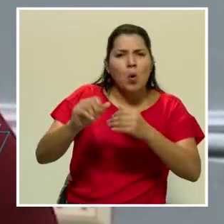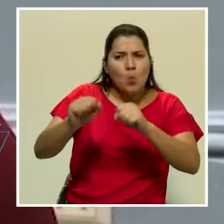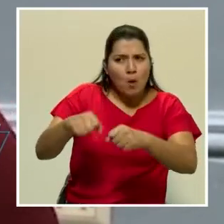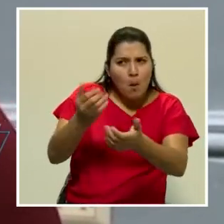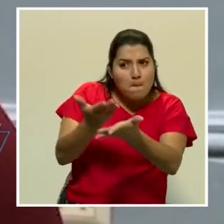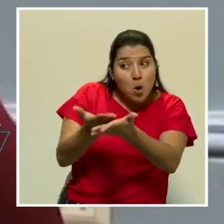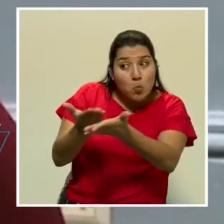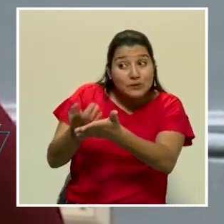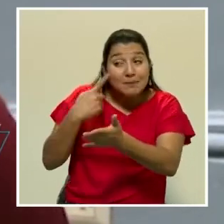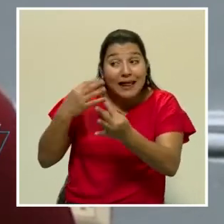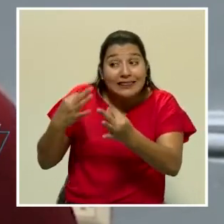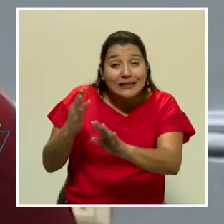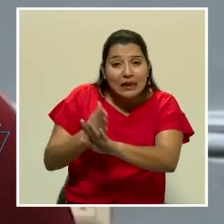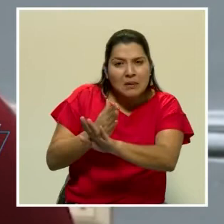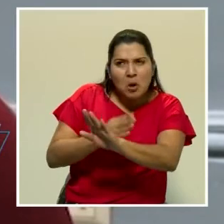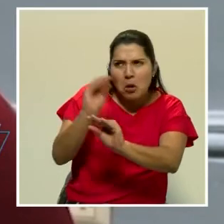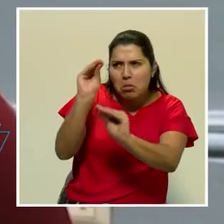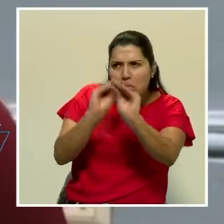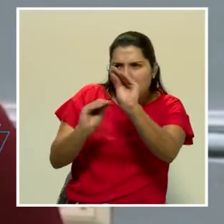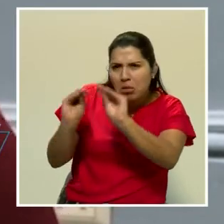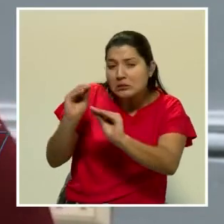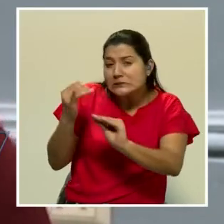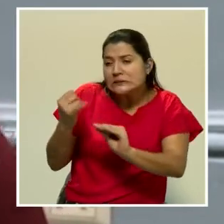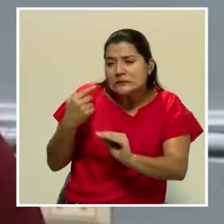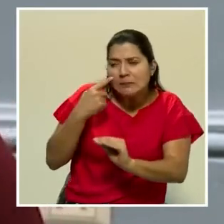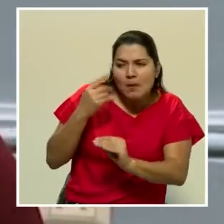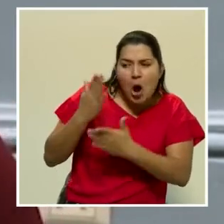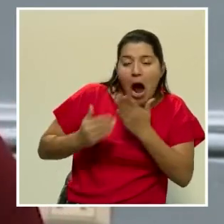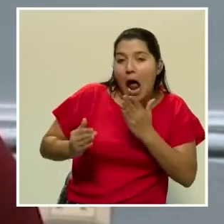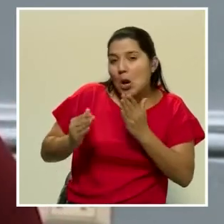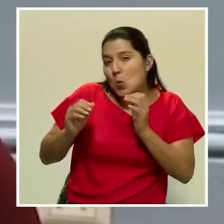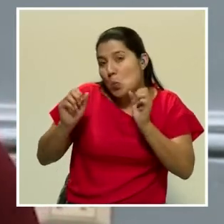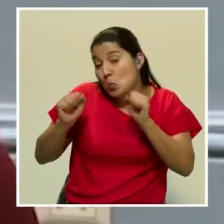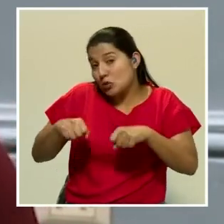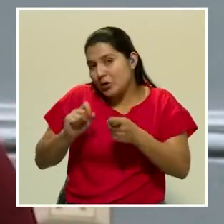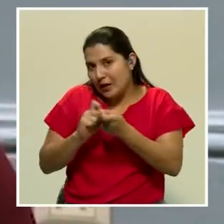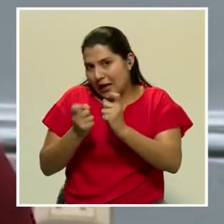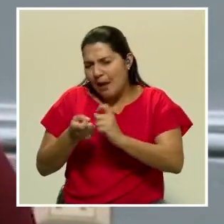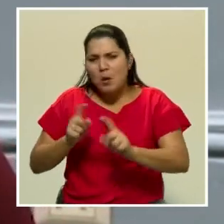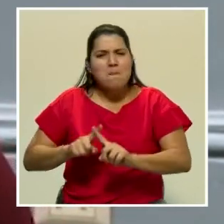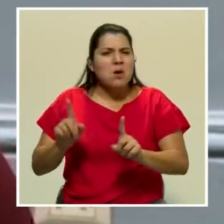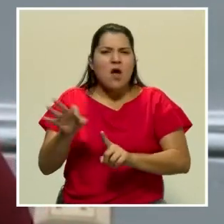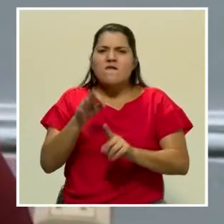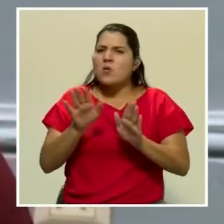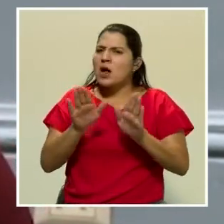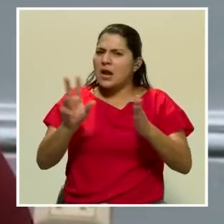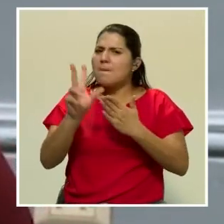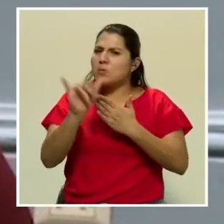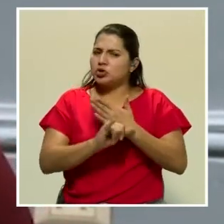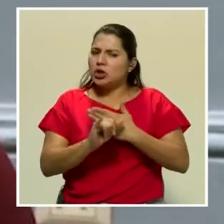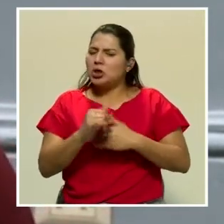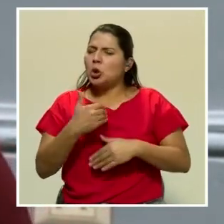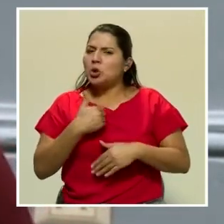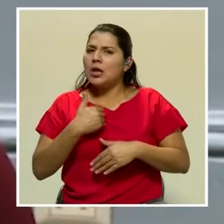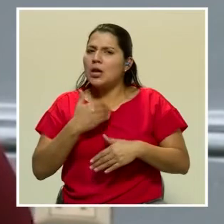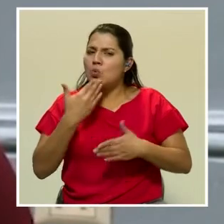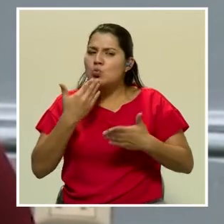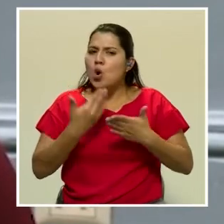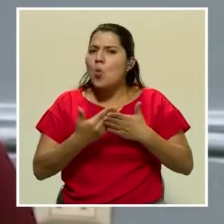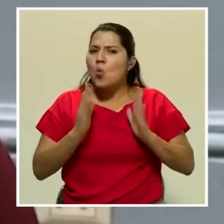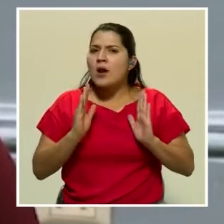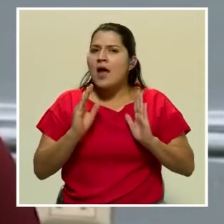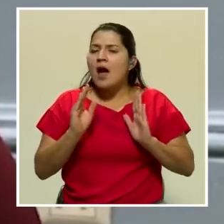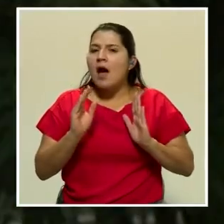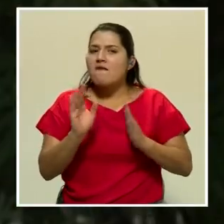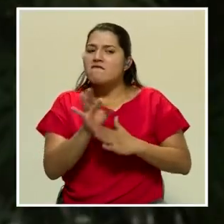de mejorarlo, si es que uno ve ahí algún detalle con respecto a las consultas que se hicieron, pero en general el proyecto sí tiene una buena posición en la